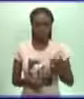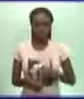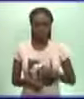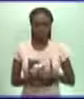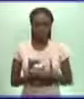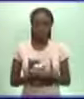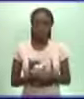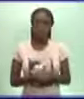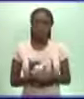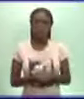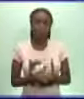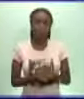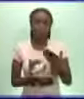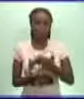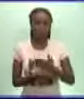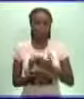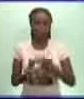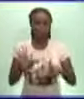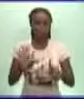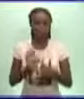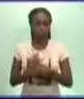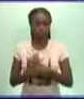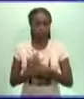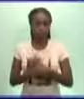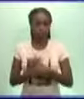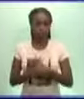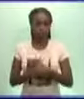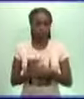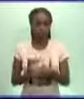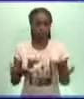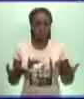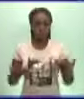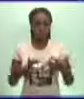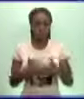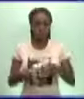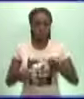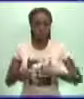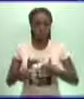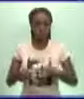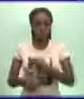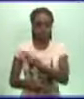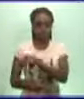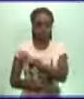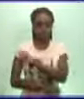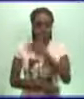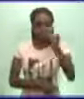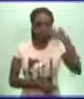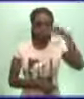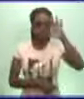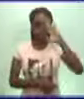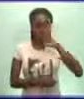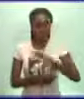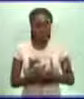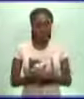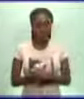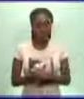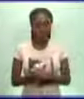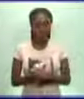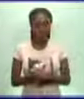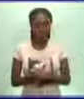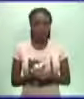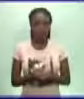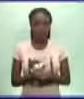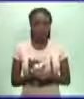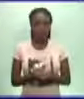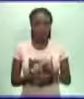sufrían. Estudió leyes, se vinculó directamente a las luchas del pueblo cubano y permaneció casi